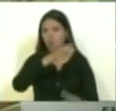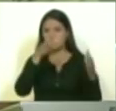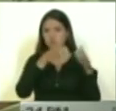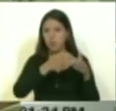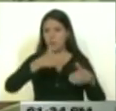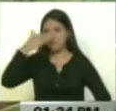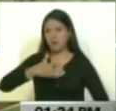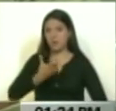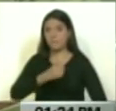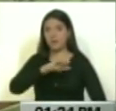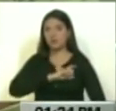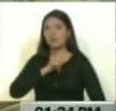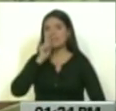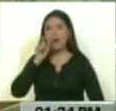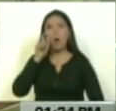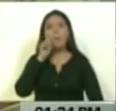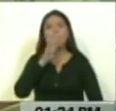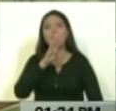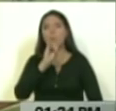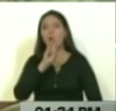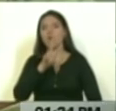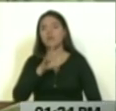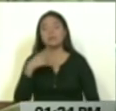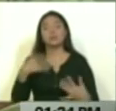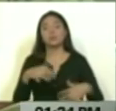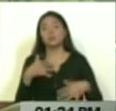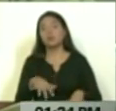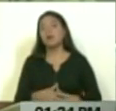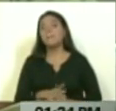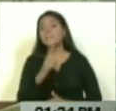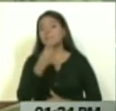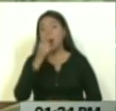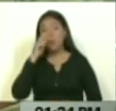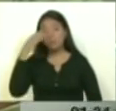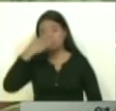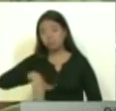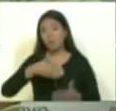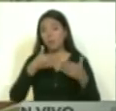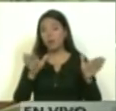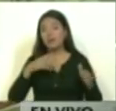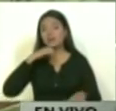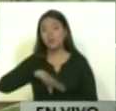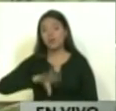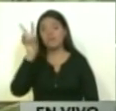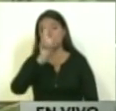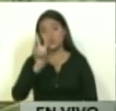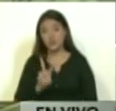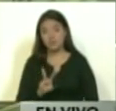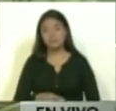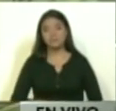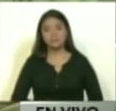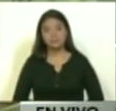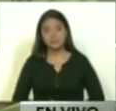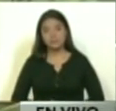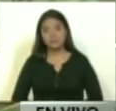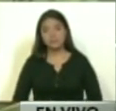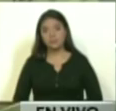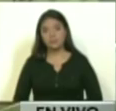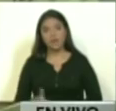Español, dirigido por Bóves entonces. Todo un fenómeno, primer caudillo popular de la historia de Venezuela. Estuvimos